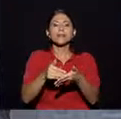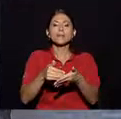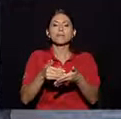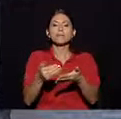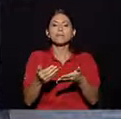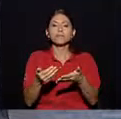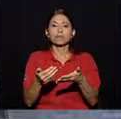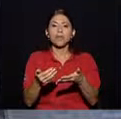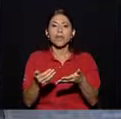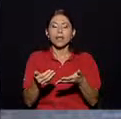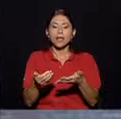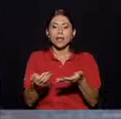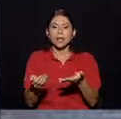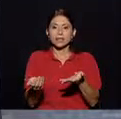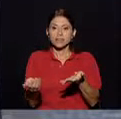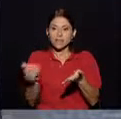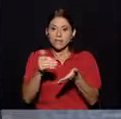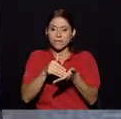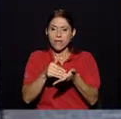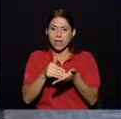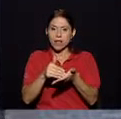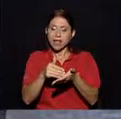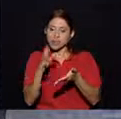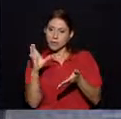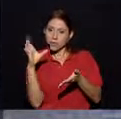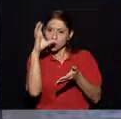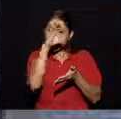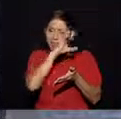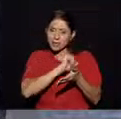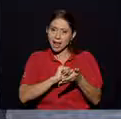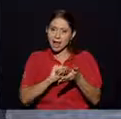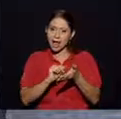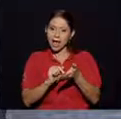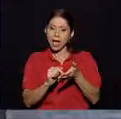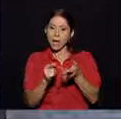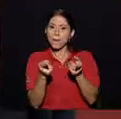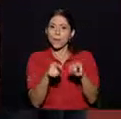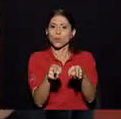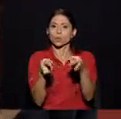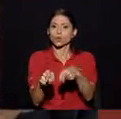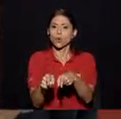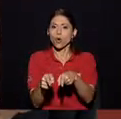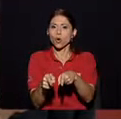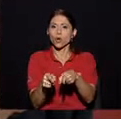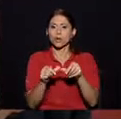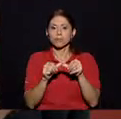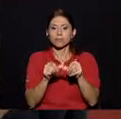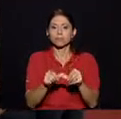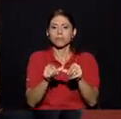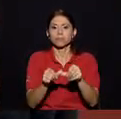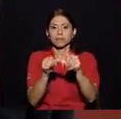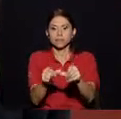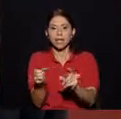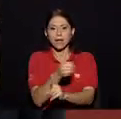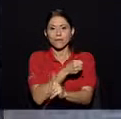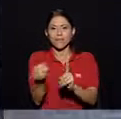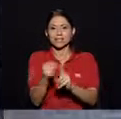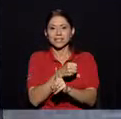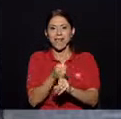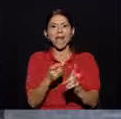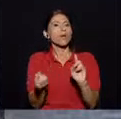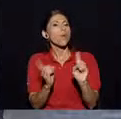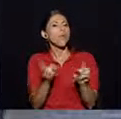producción y reproducción social de la violencia, es decir, en los lugares donde se produce. Y aquí hay dos elementos